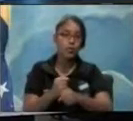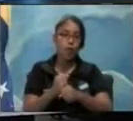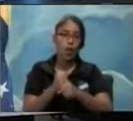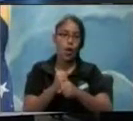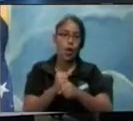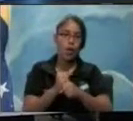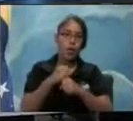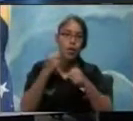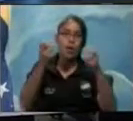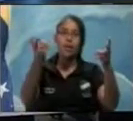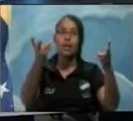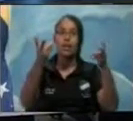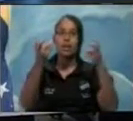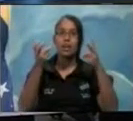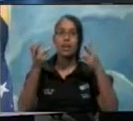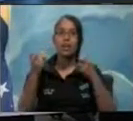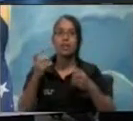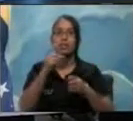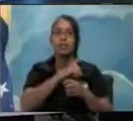Él les estuvo atento, esperando.